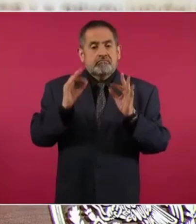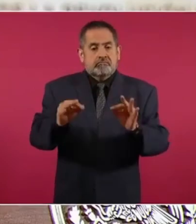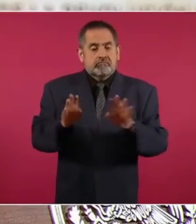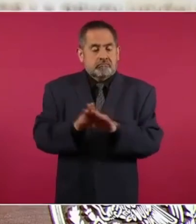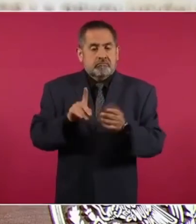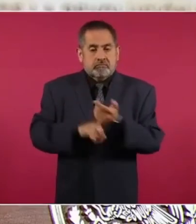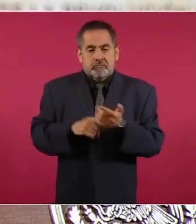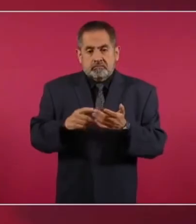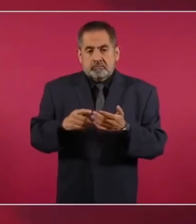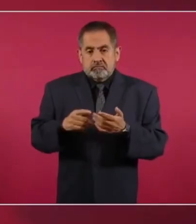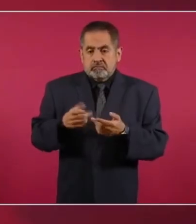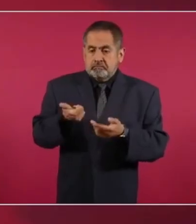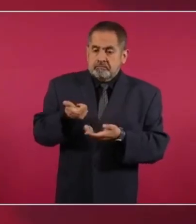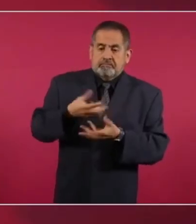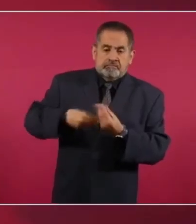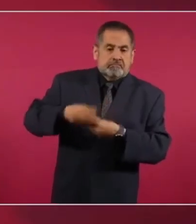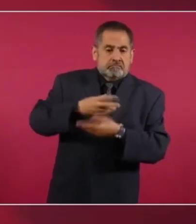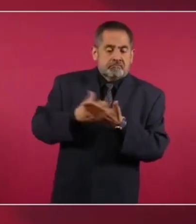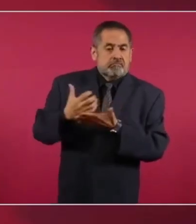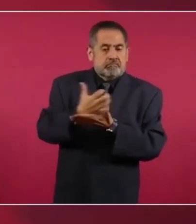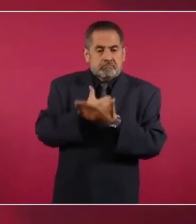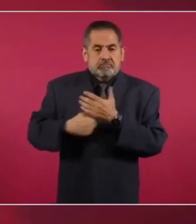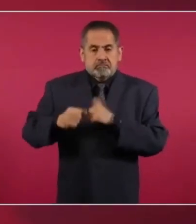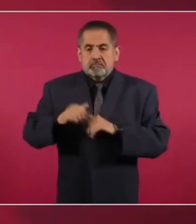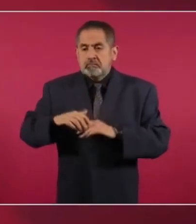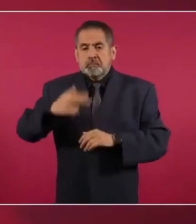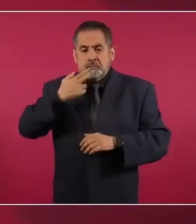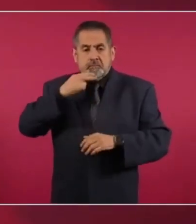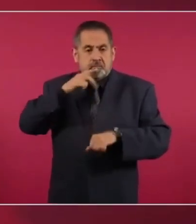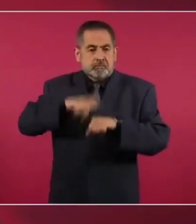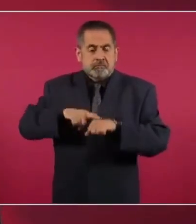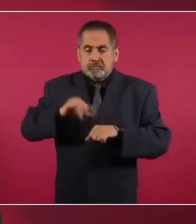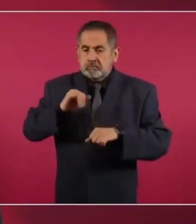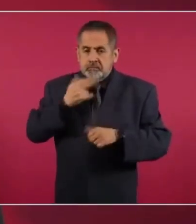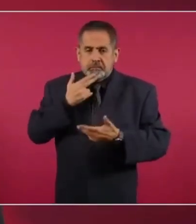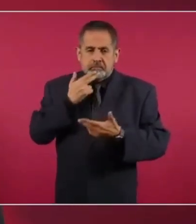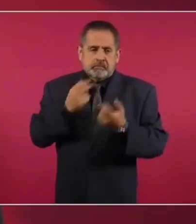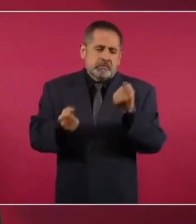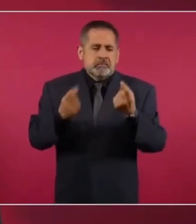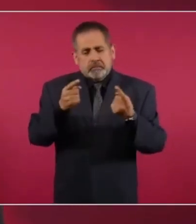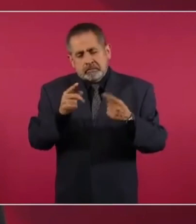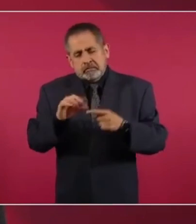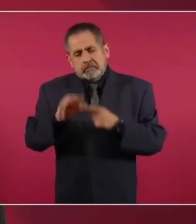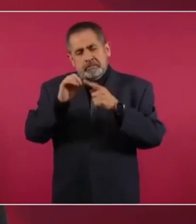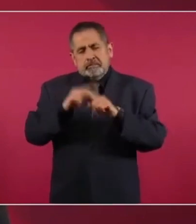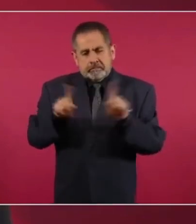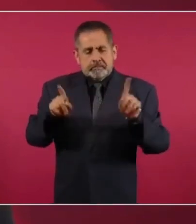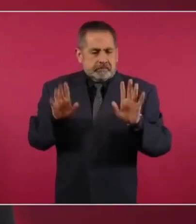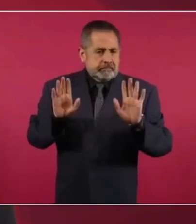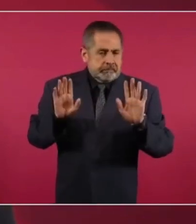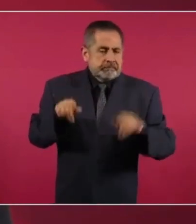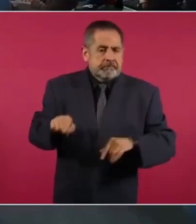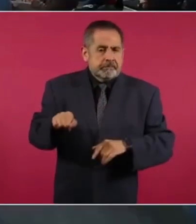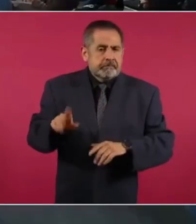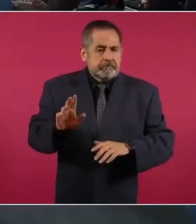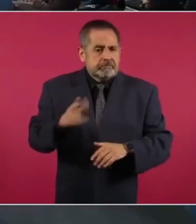con números negros, es decir, todas con utilidad. Claro, hay una situación especial por